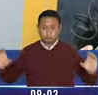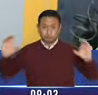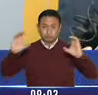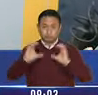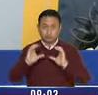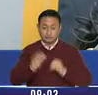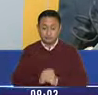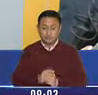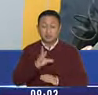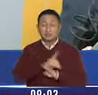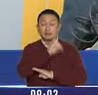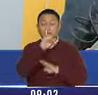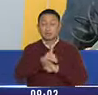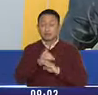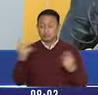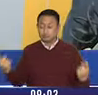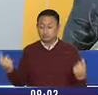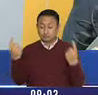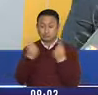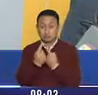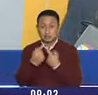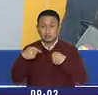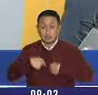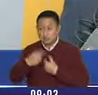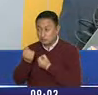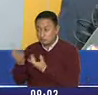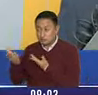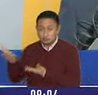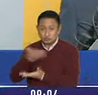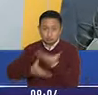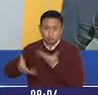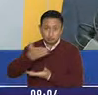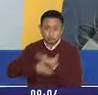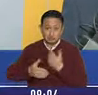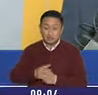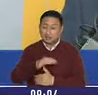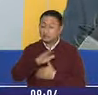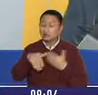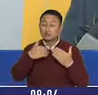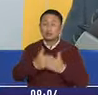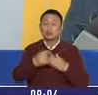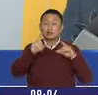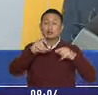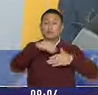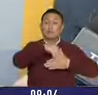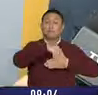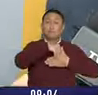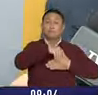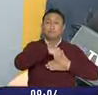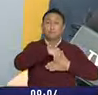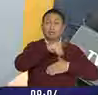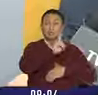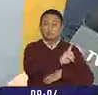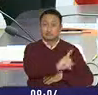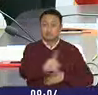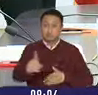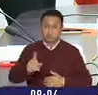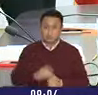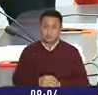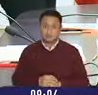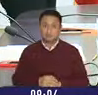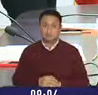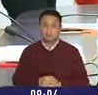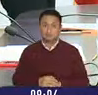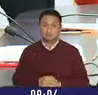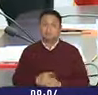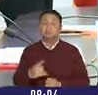dirección nacional por dirección nacional, estamos informando de los casos pendientes en cada una de las áreas. Larrea